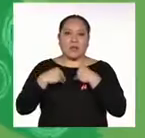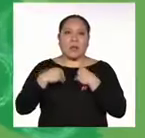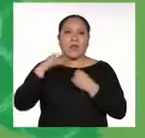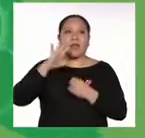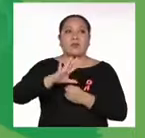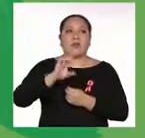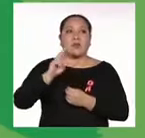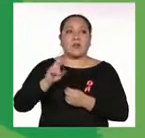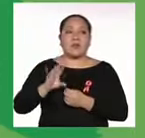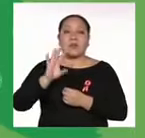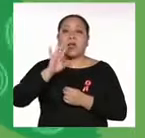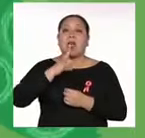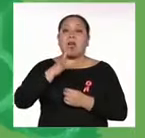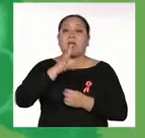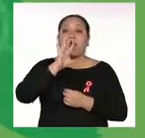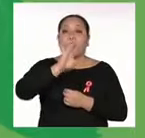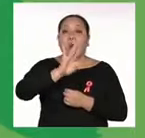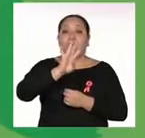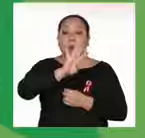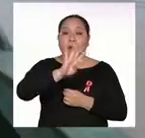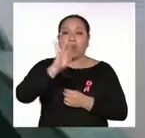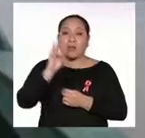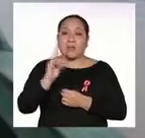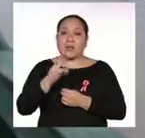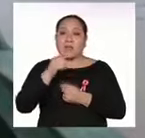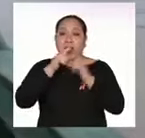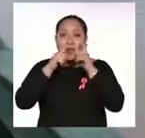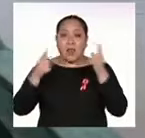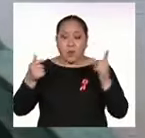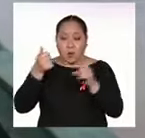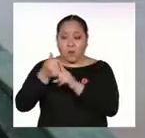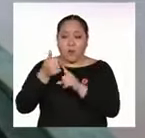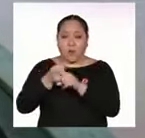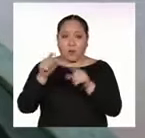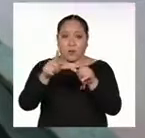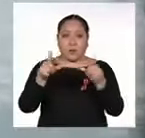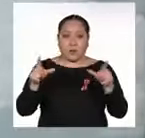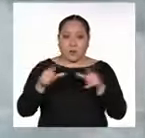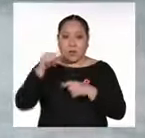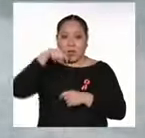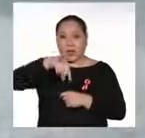y se hablan 47 lenguas originarias.